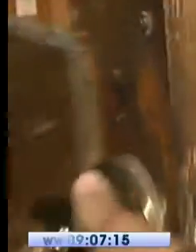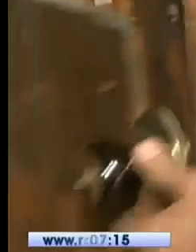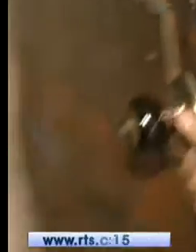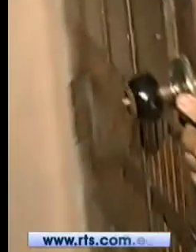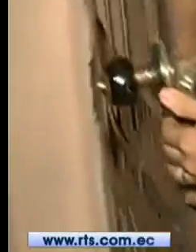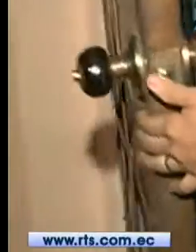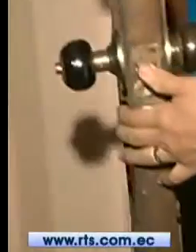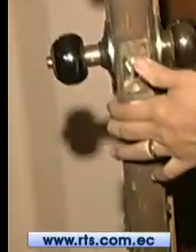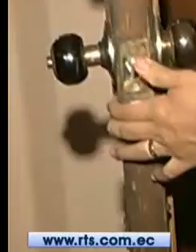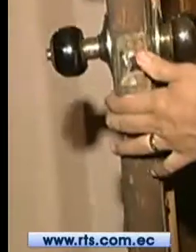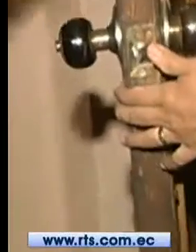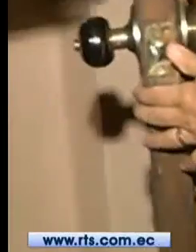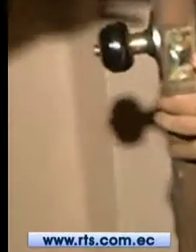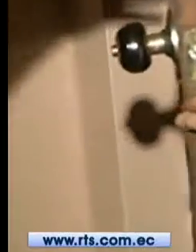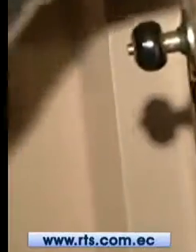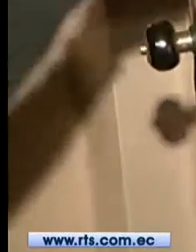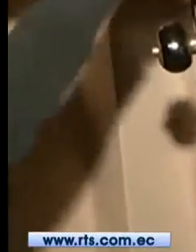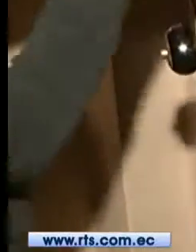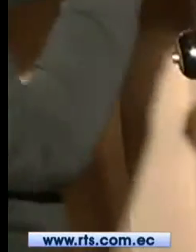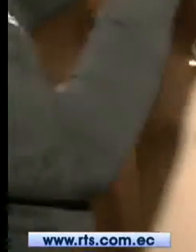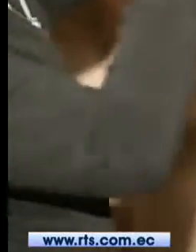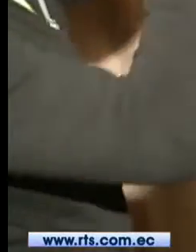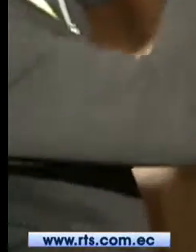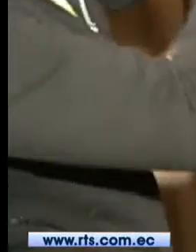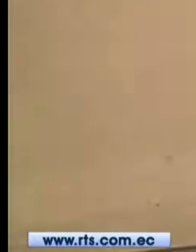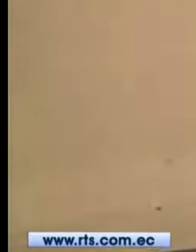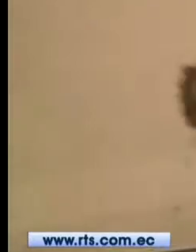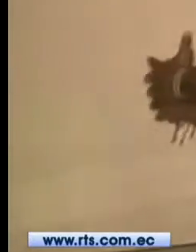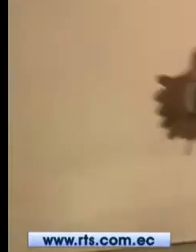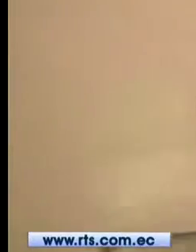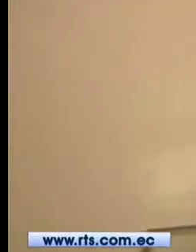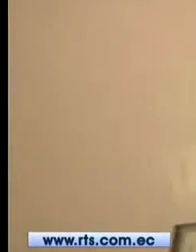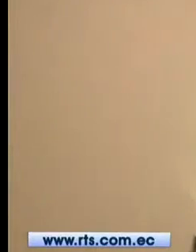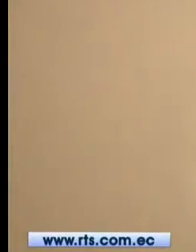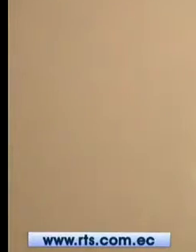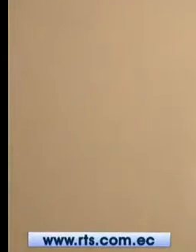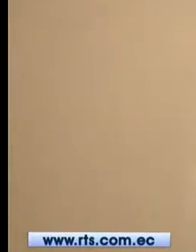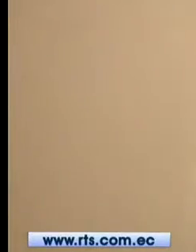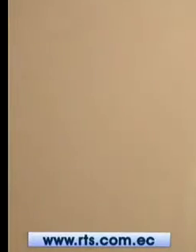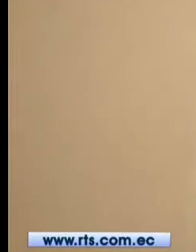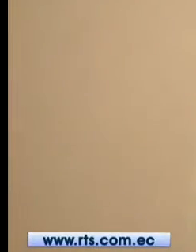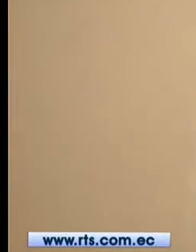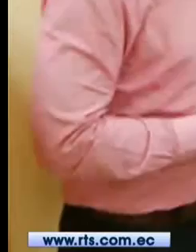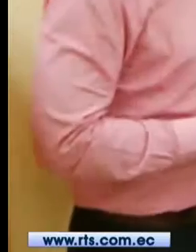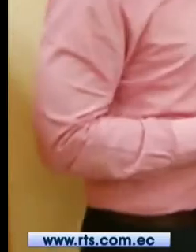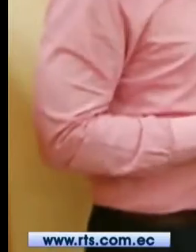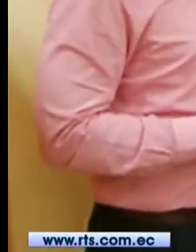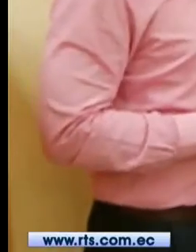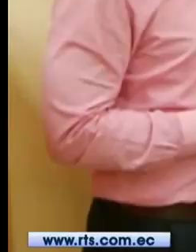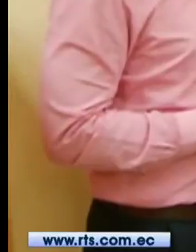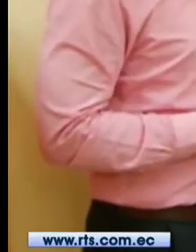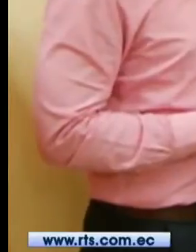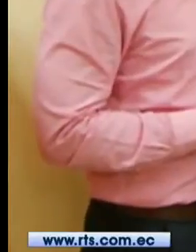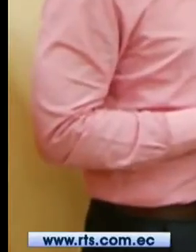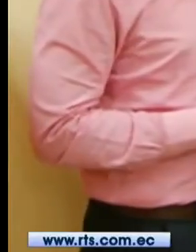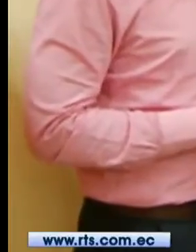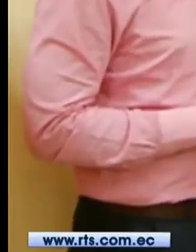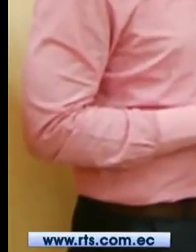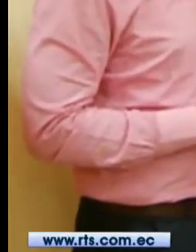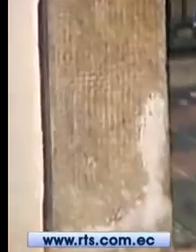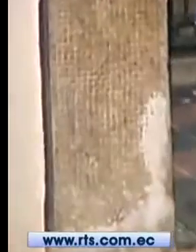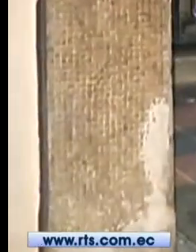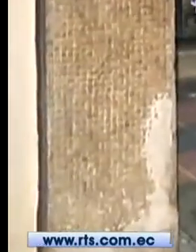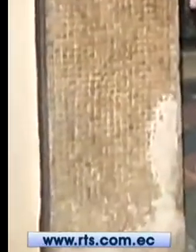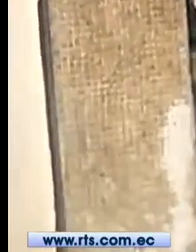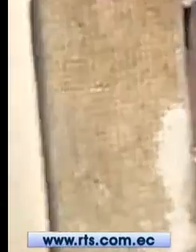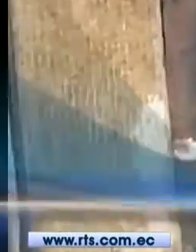Los delincuentes que estrucharon el departamento fueron directamente a los objetos costosos. Narra una de las